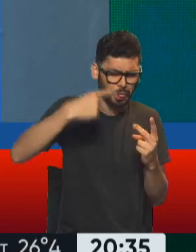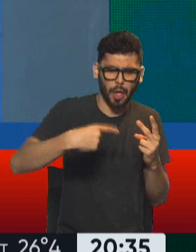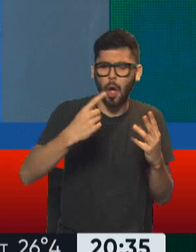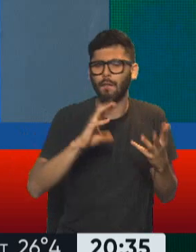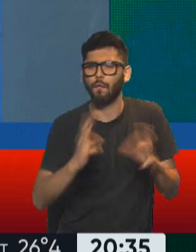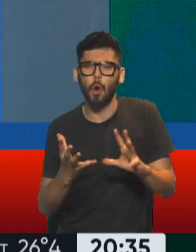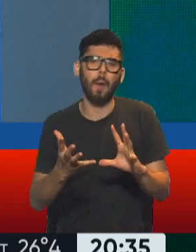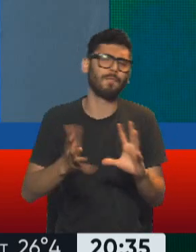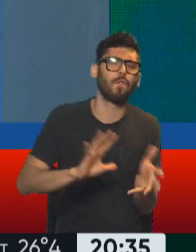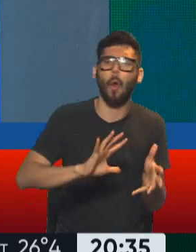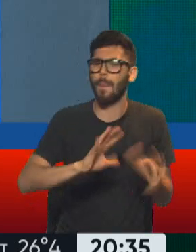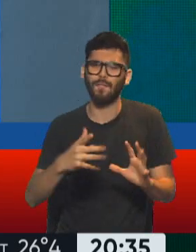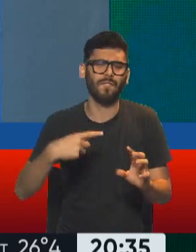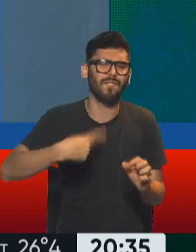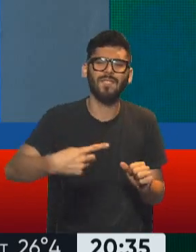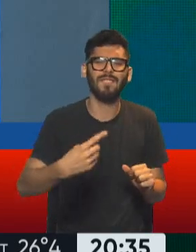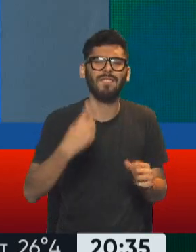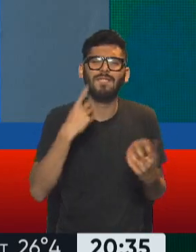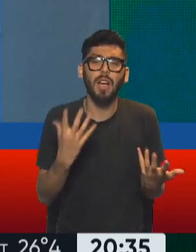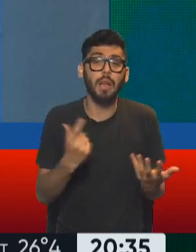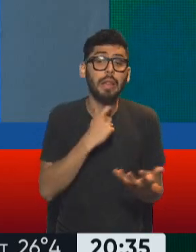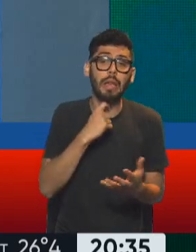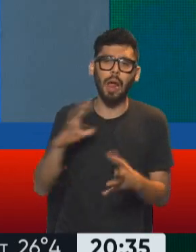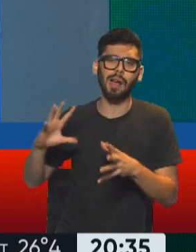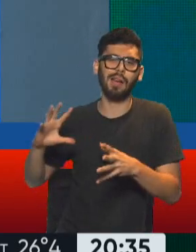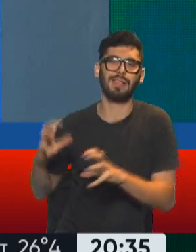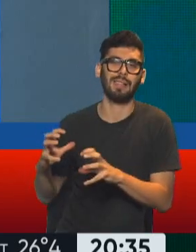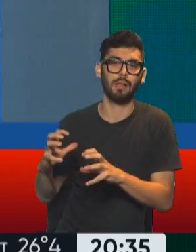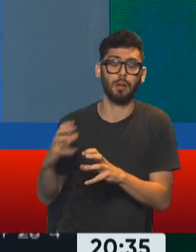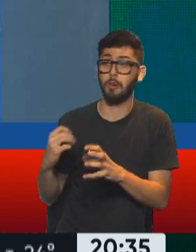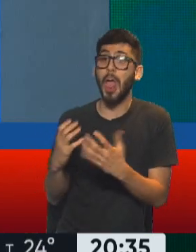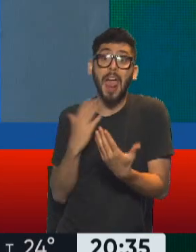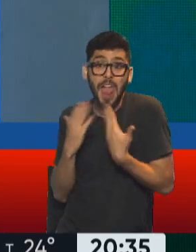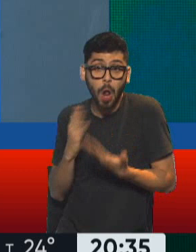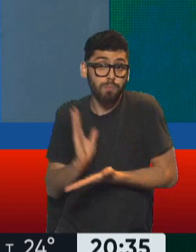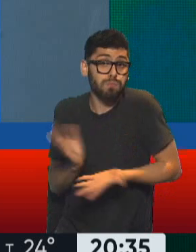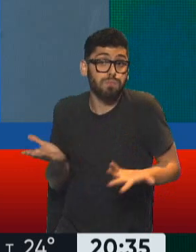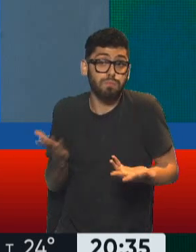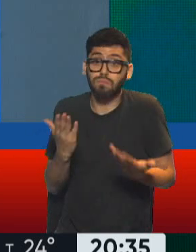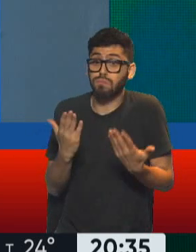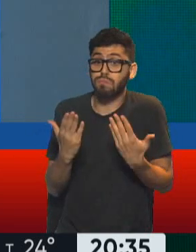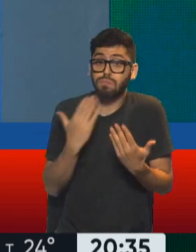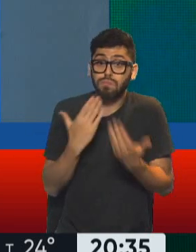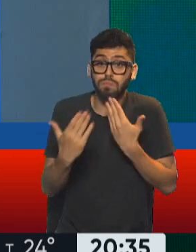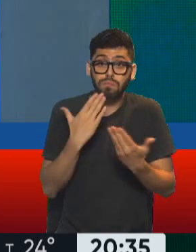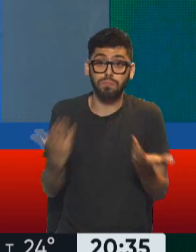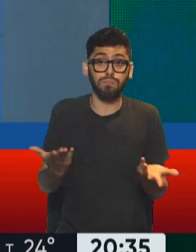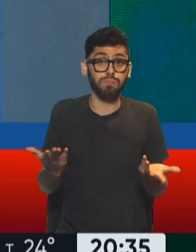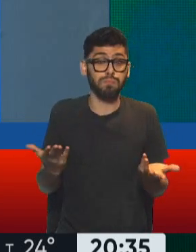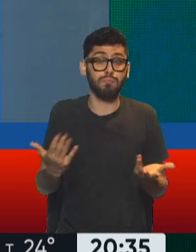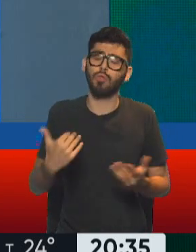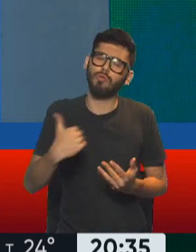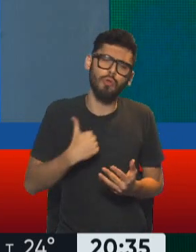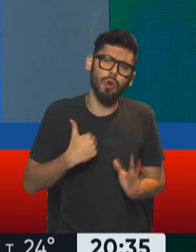manera o de otra mano de otra forma siempre se hacer daño porque dialogar es dialogar es hablar yo personalmente siempre